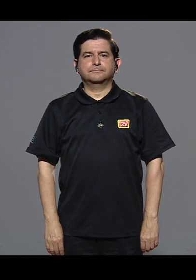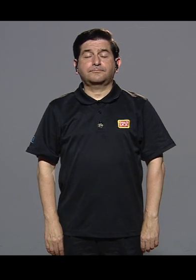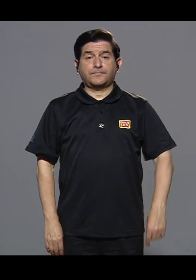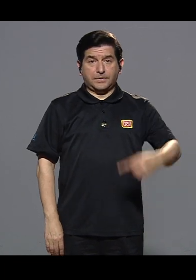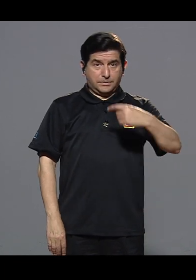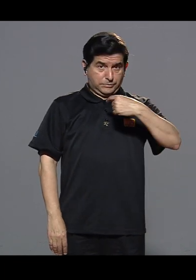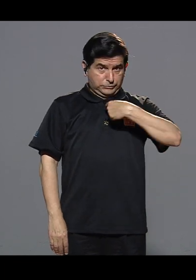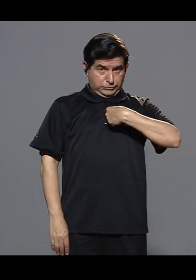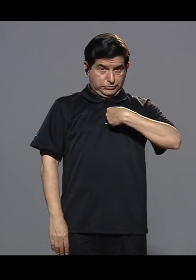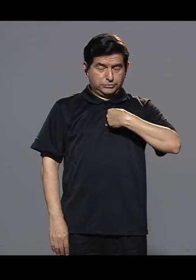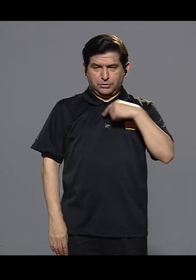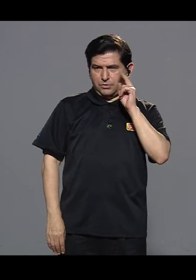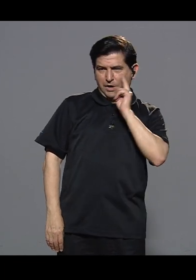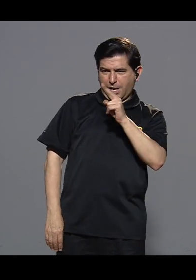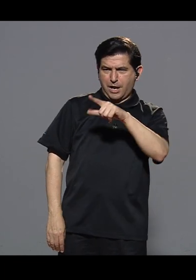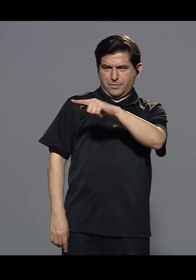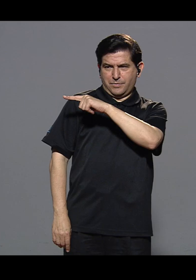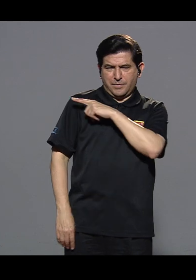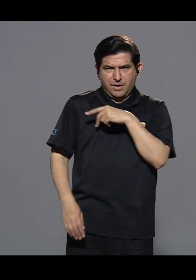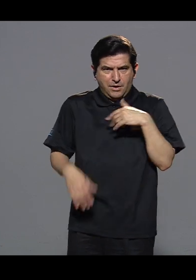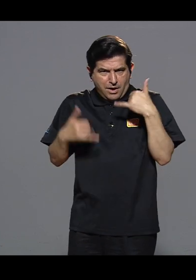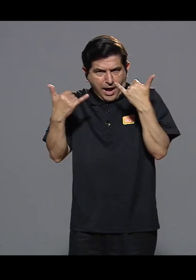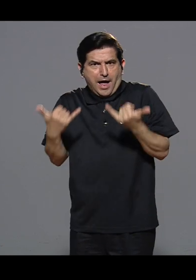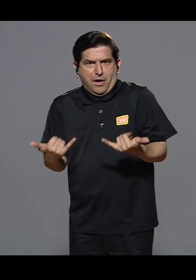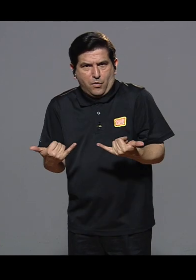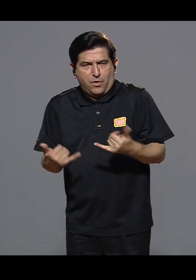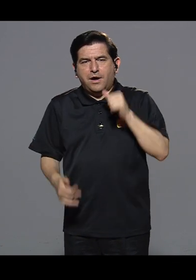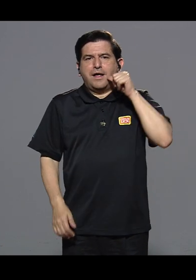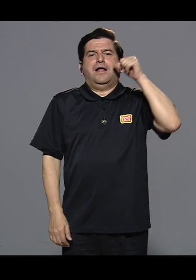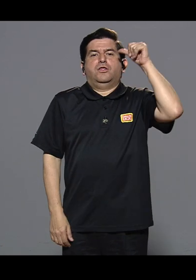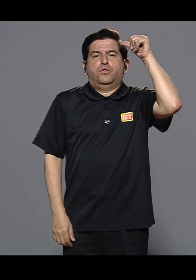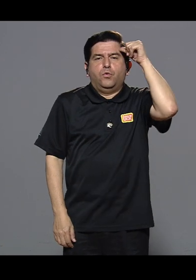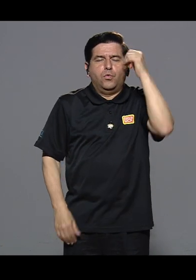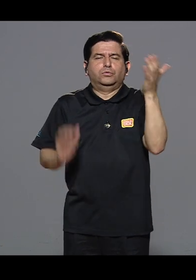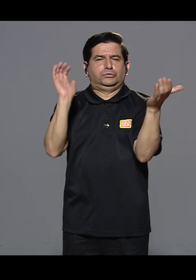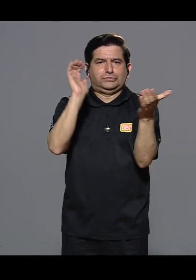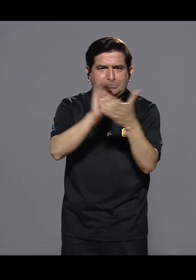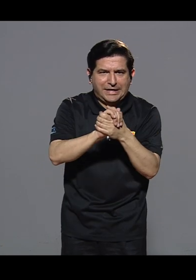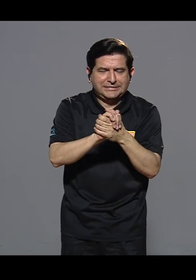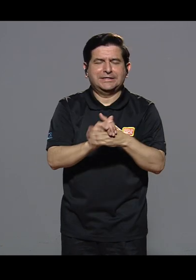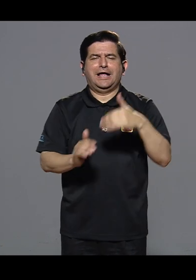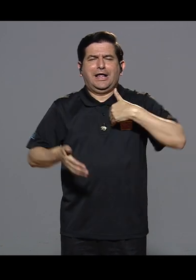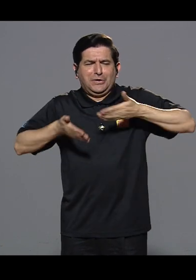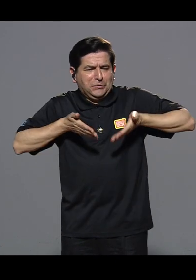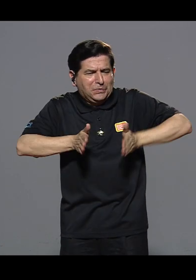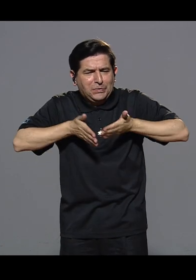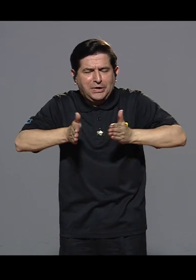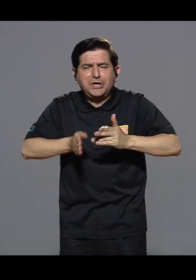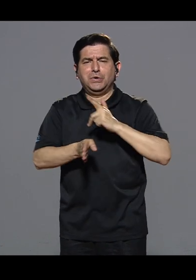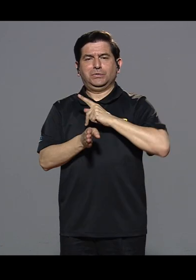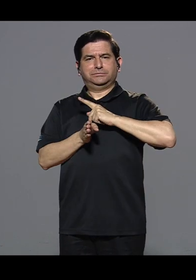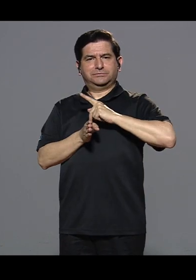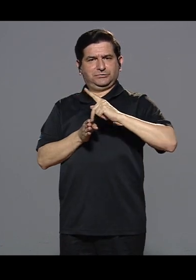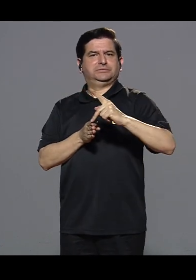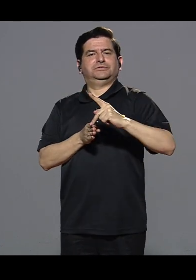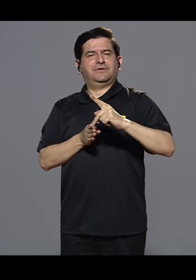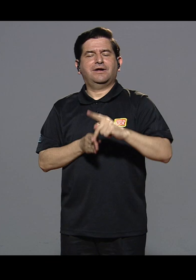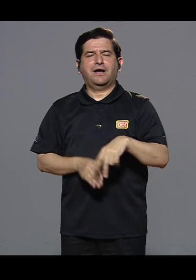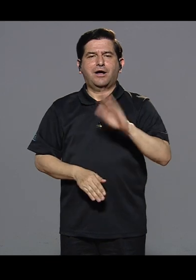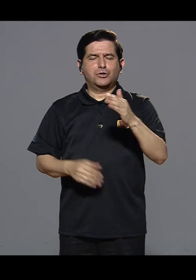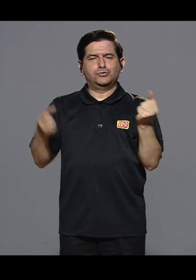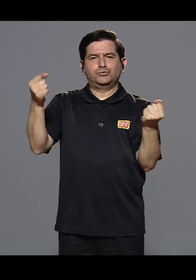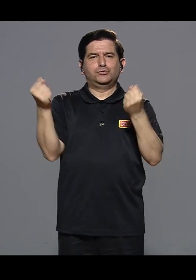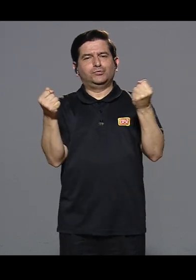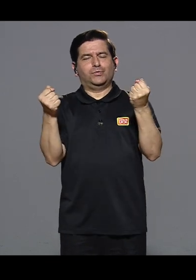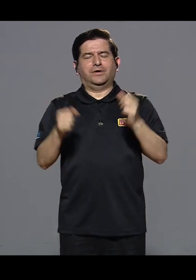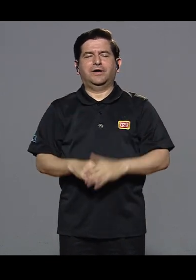Yo cuando veo a Lionel ya adulto, casado, con niños, profesional, con su